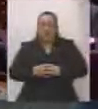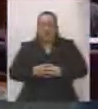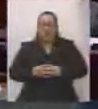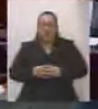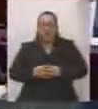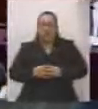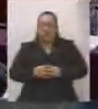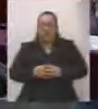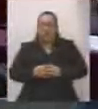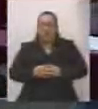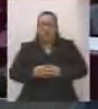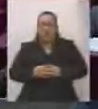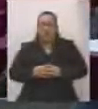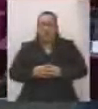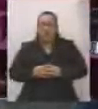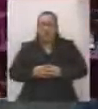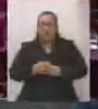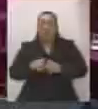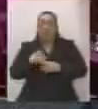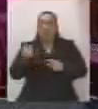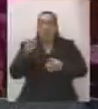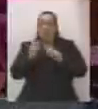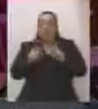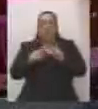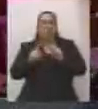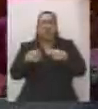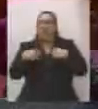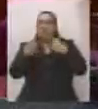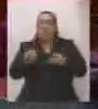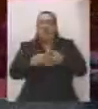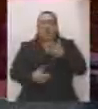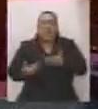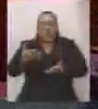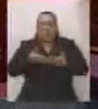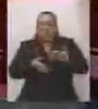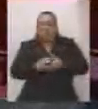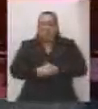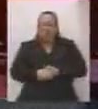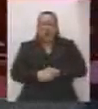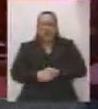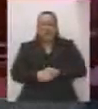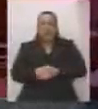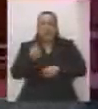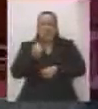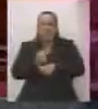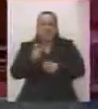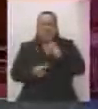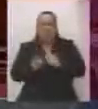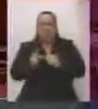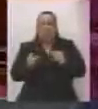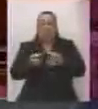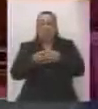fuera de la economía. Ya no tienen la oportunidad de colaborar, de trabajar con los trabajadores